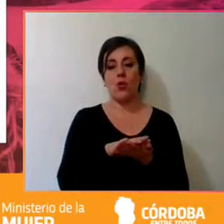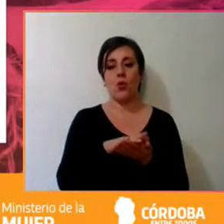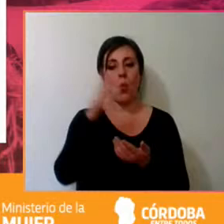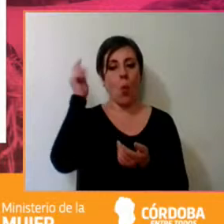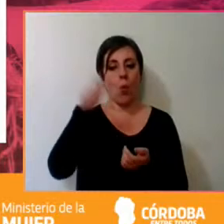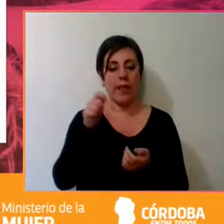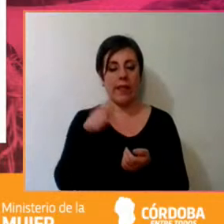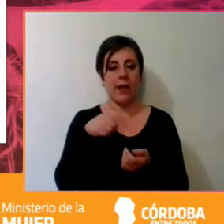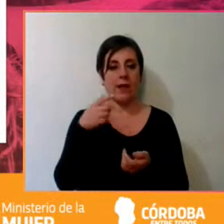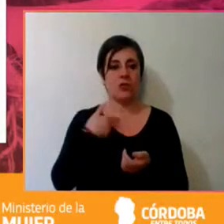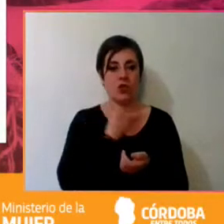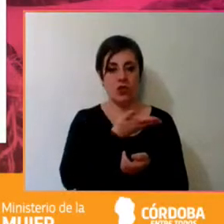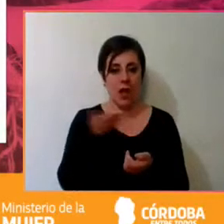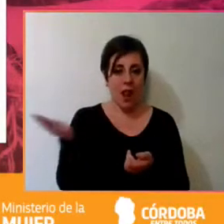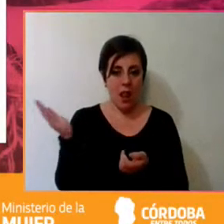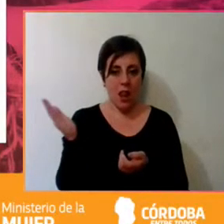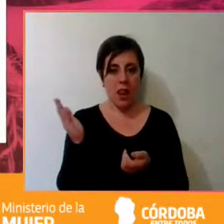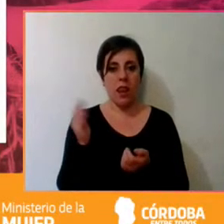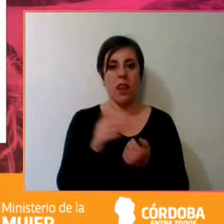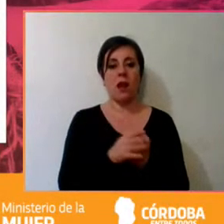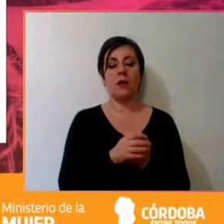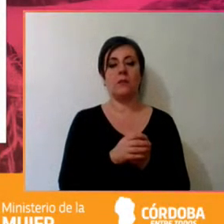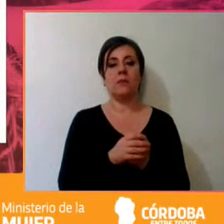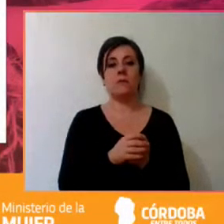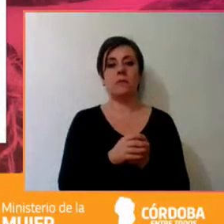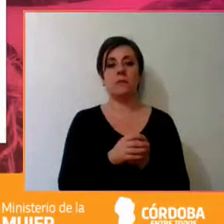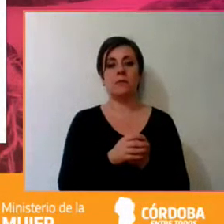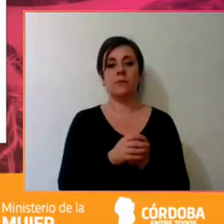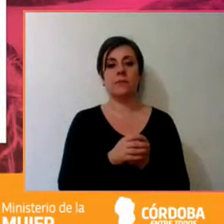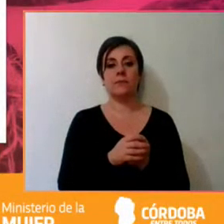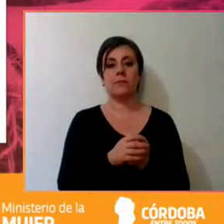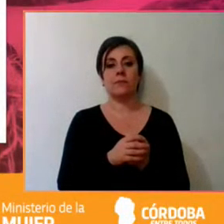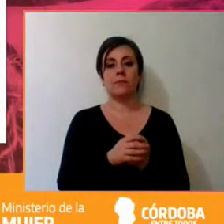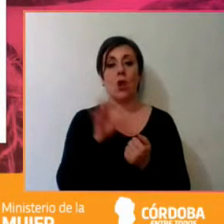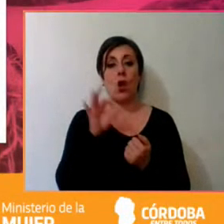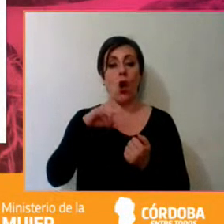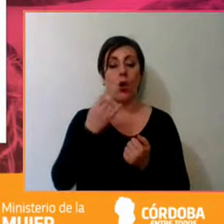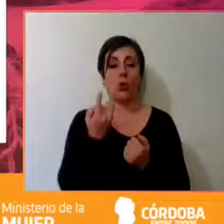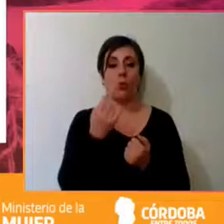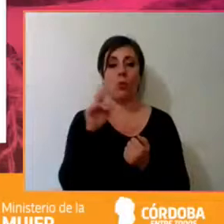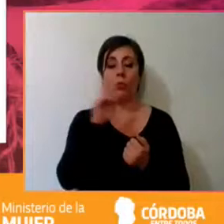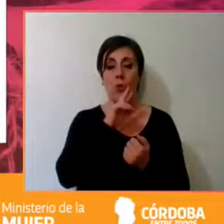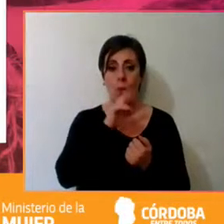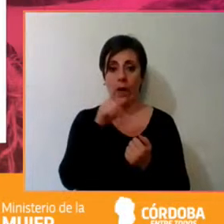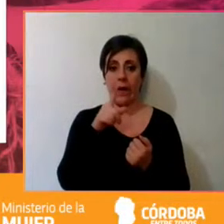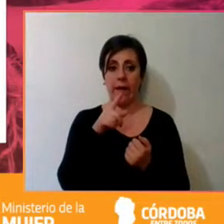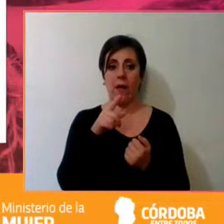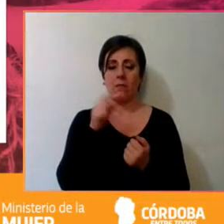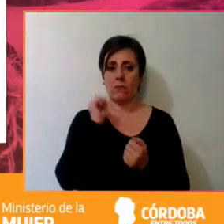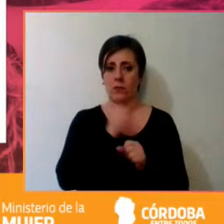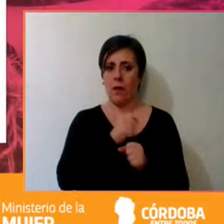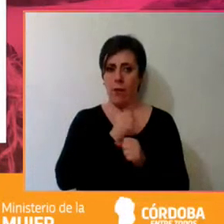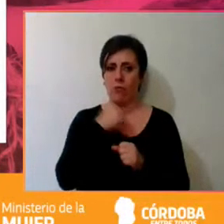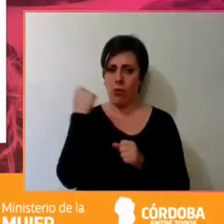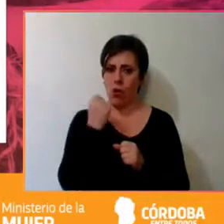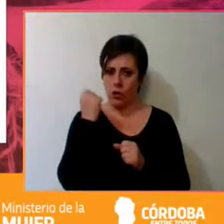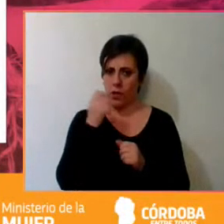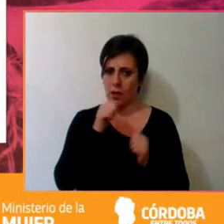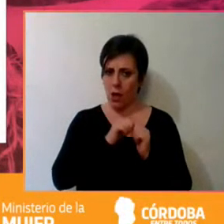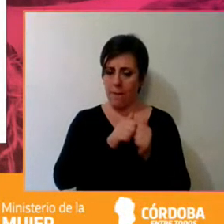conocida como CSW por sus siglas en inglés, donde ONU Mujeres tiene un rol muy importante de acompañamiento de la